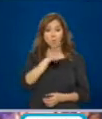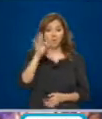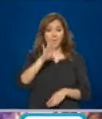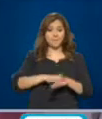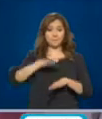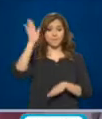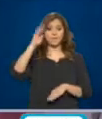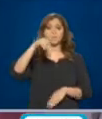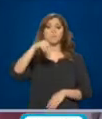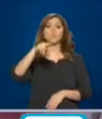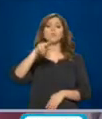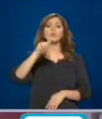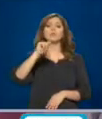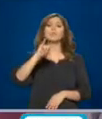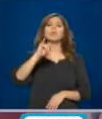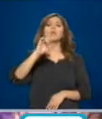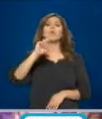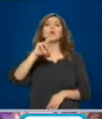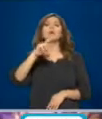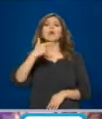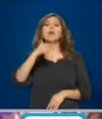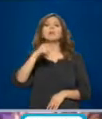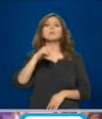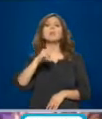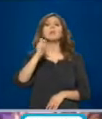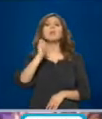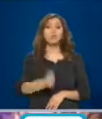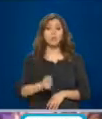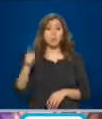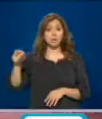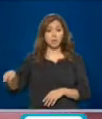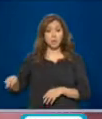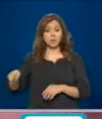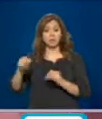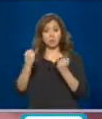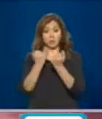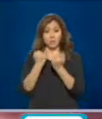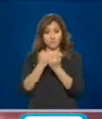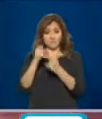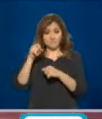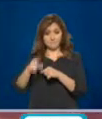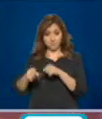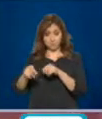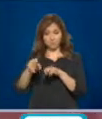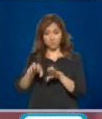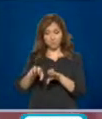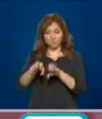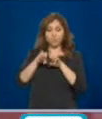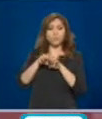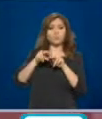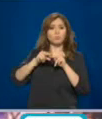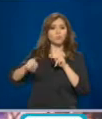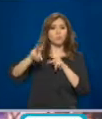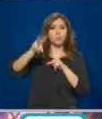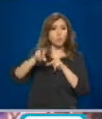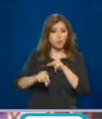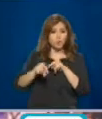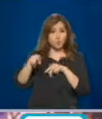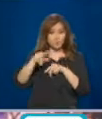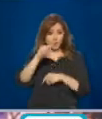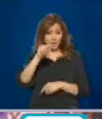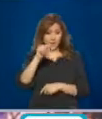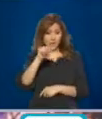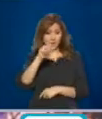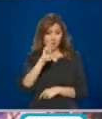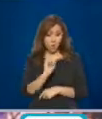lo es la mujer. Entonces, un hombre puede tener inyaculación, que no es lo mismo que retener la eyaculación. Es decir, en el Tao, el hombre